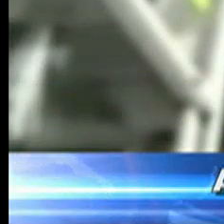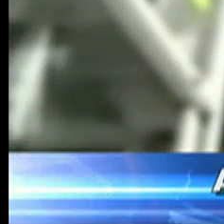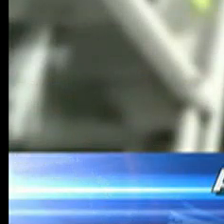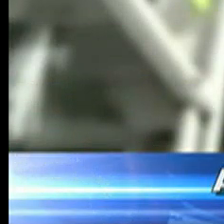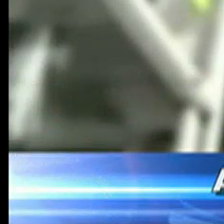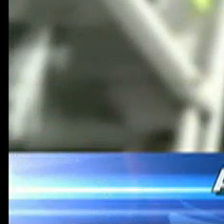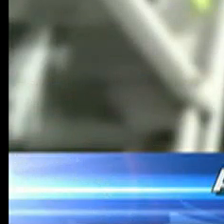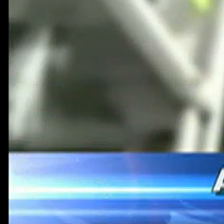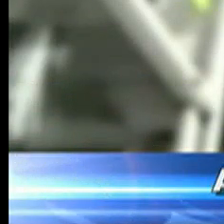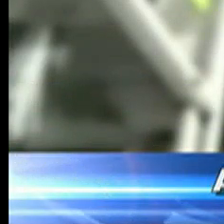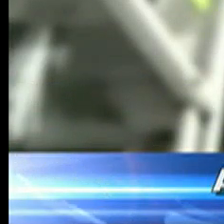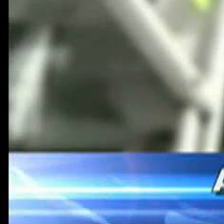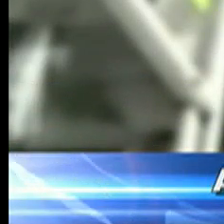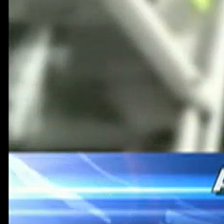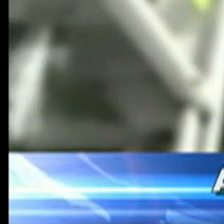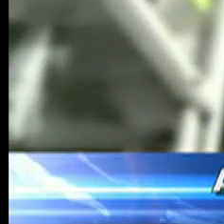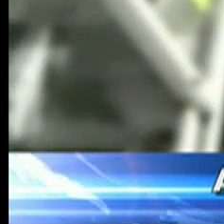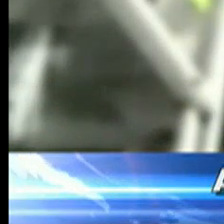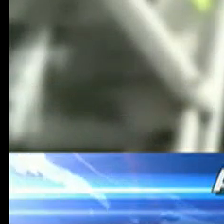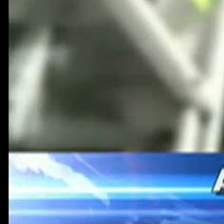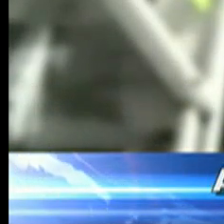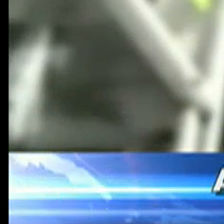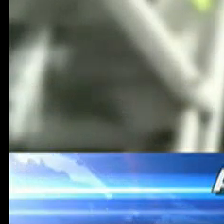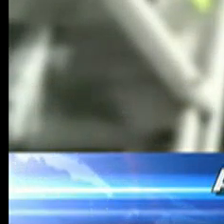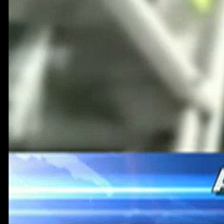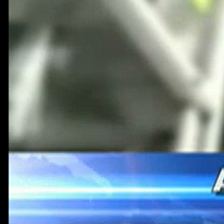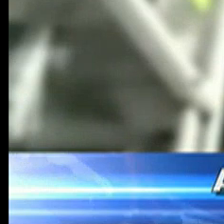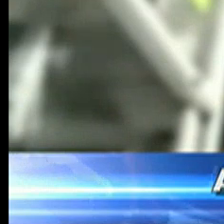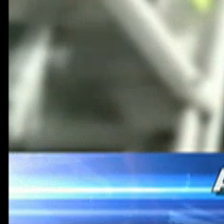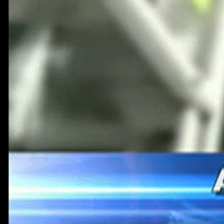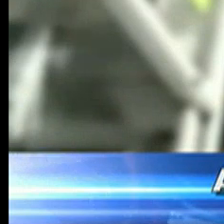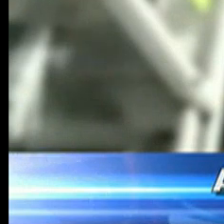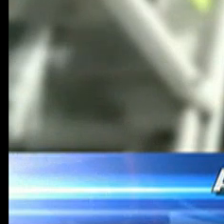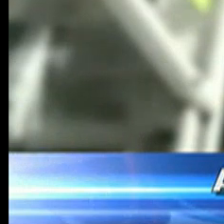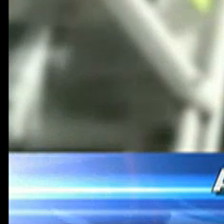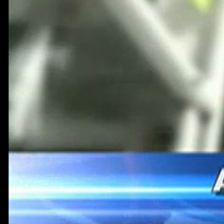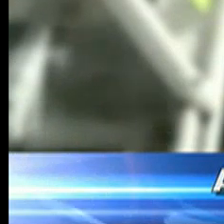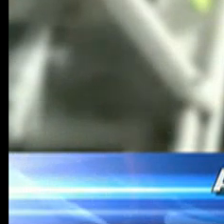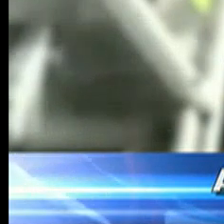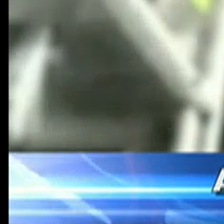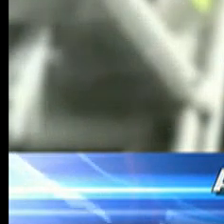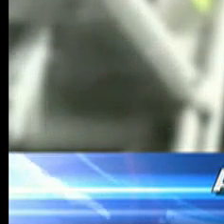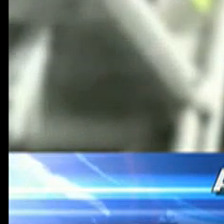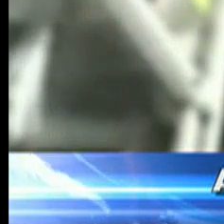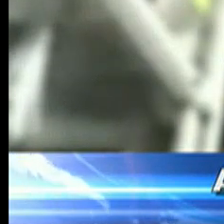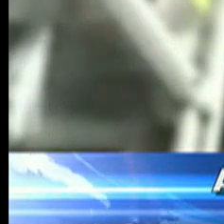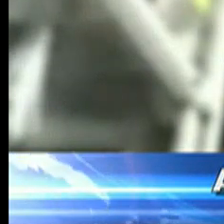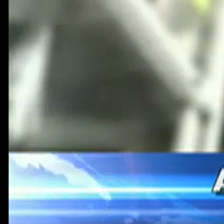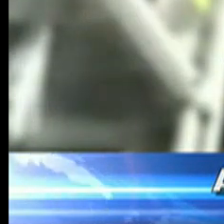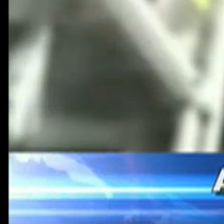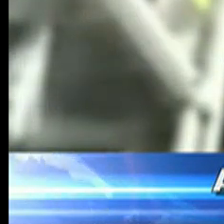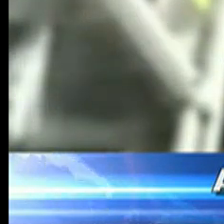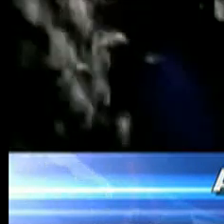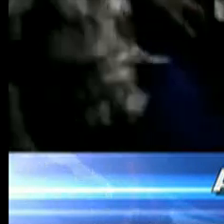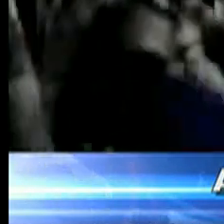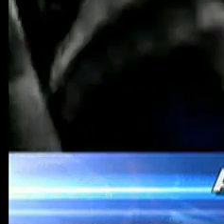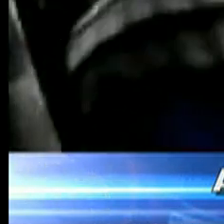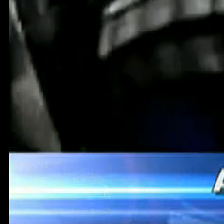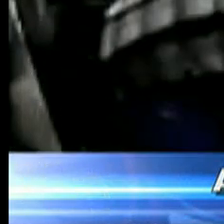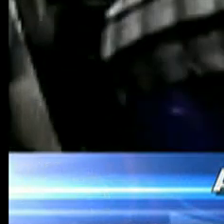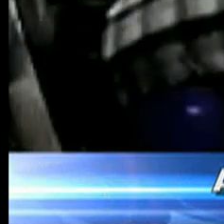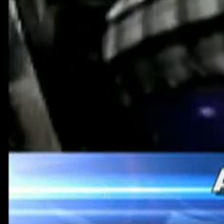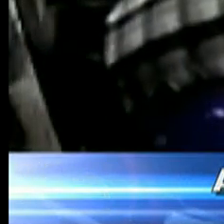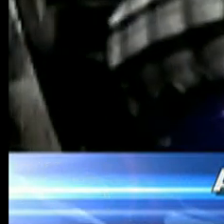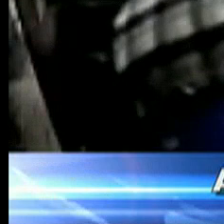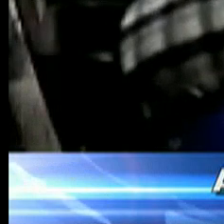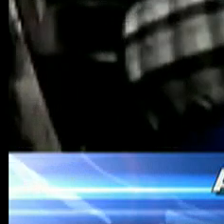Un cyber en Guayaquil ha sido asaltado en al menos 3 ocasiones. Un video de